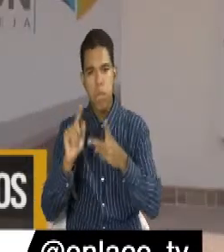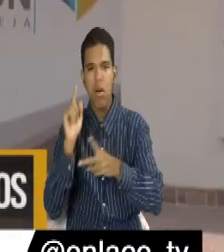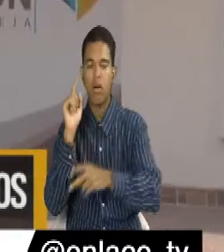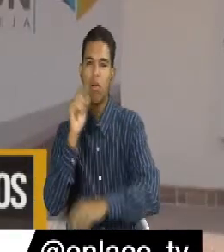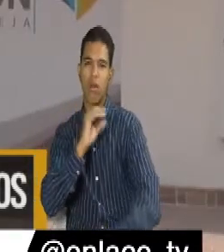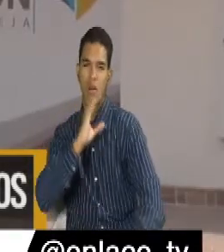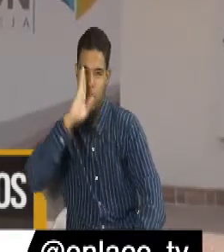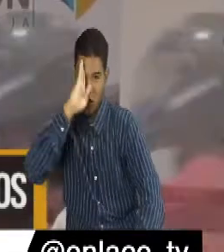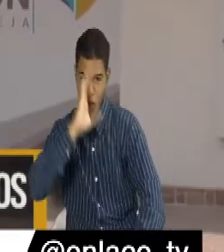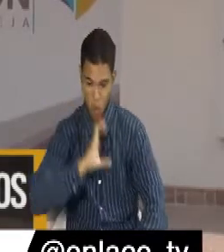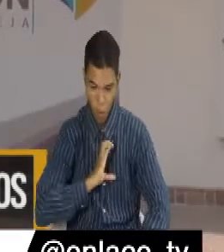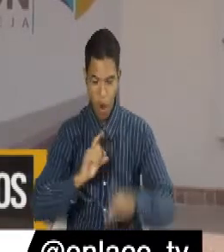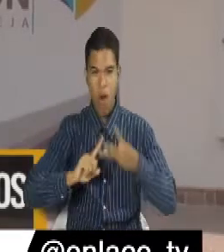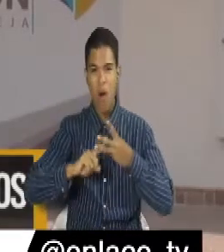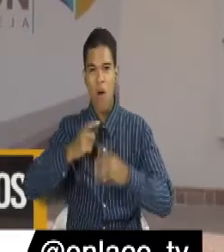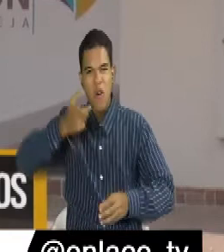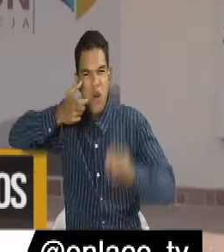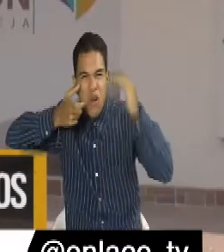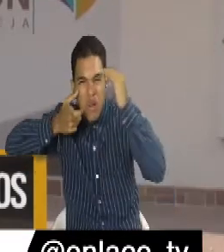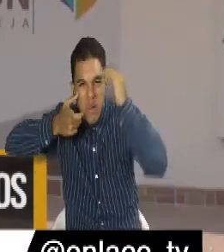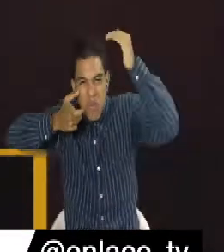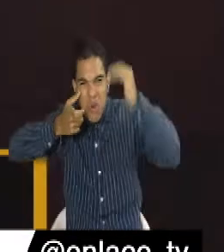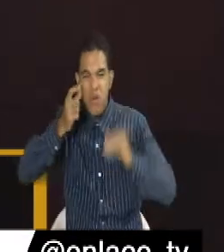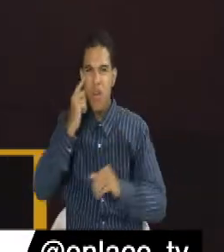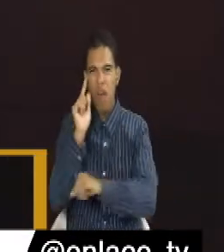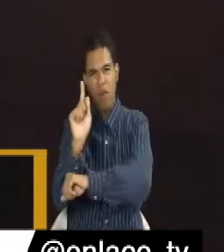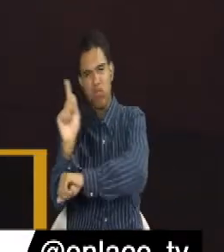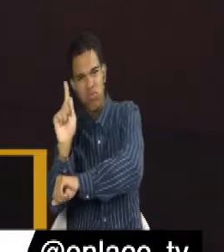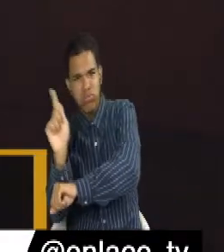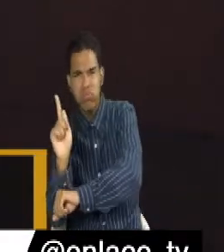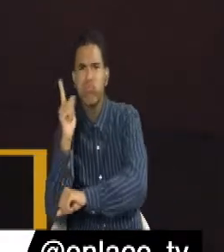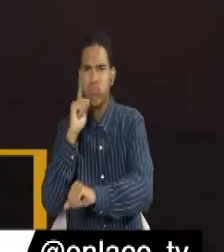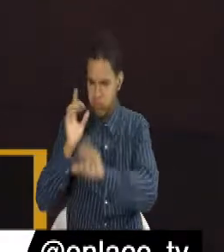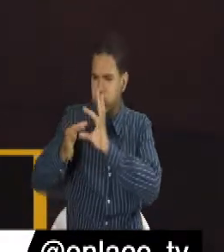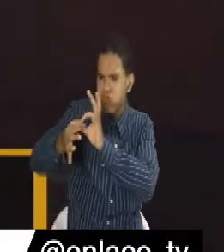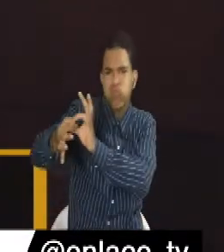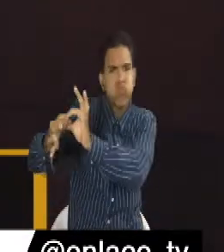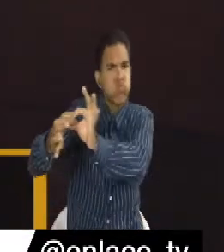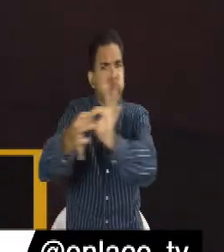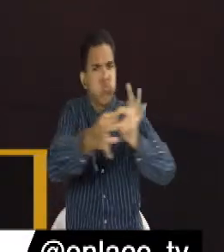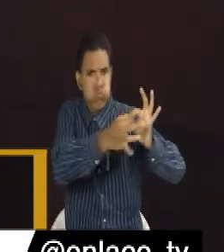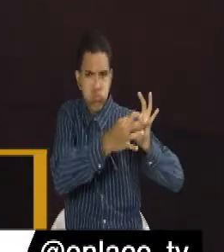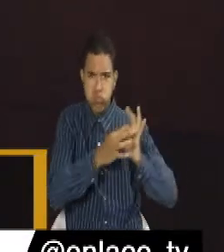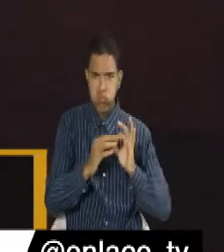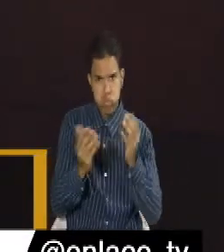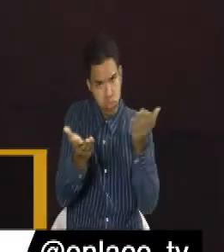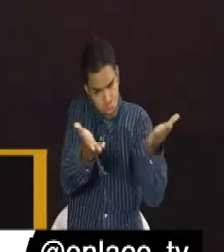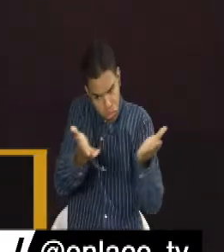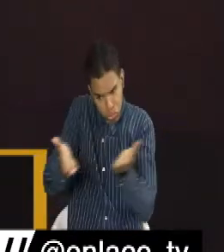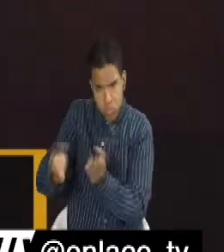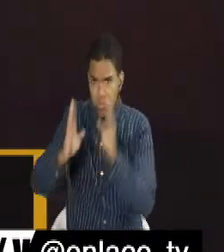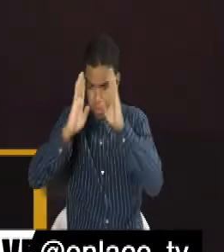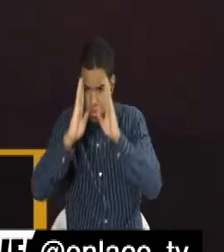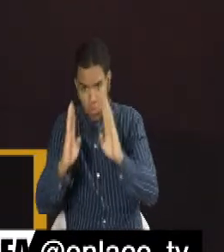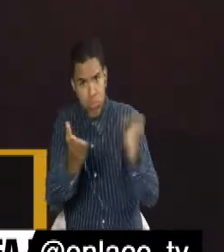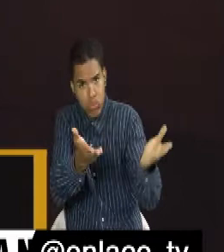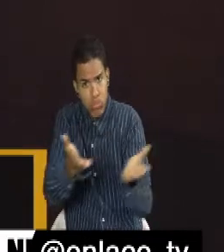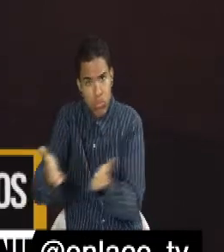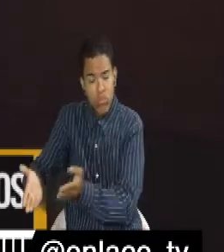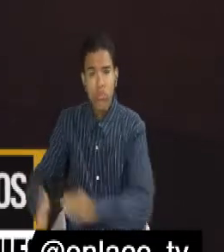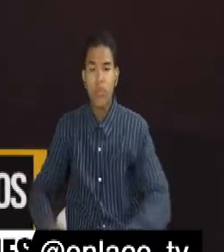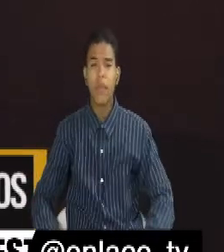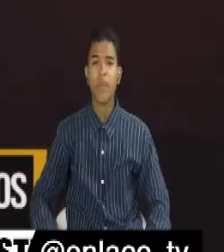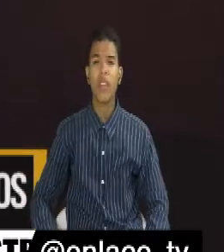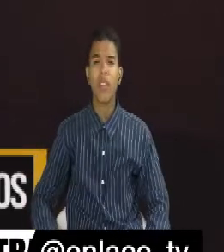Personería, entre otras, para atender este tipo de casos. O sea, aquí hay un grupo de personas que están en